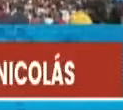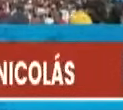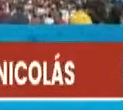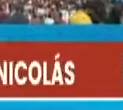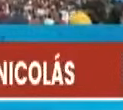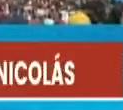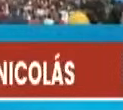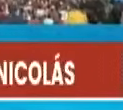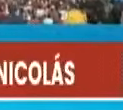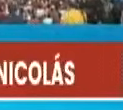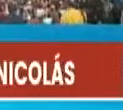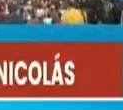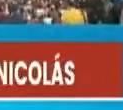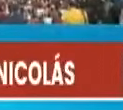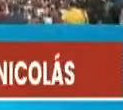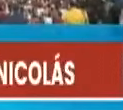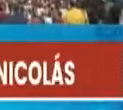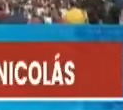Mi amado pueblo,